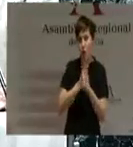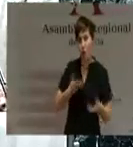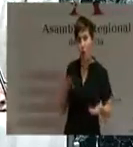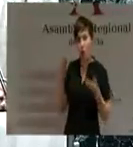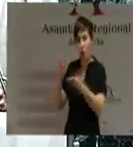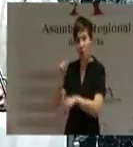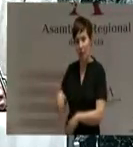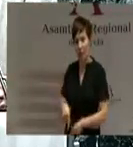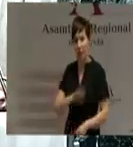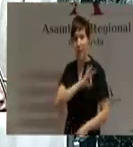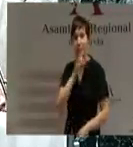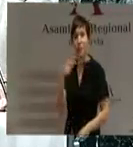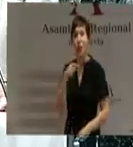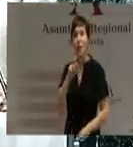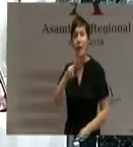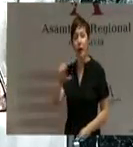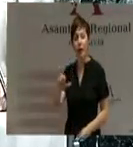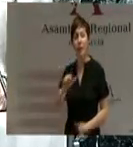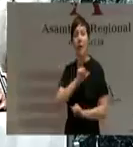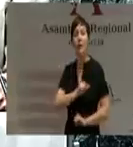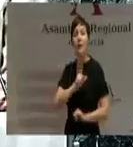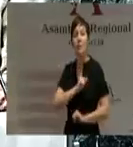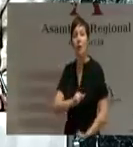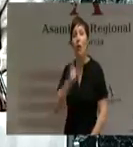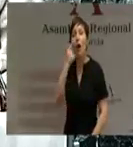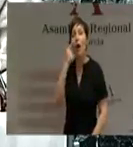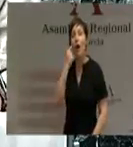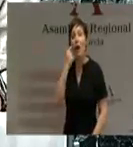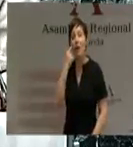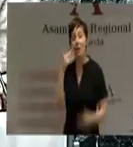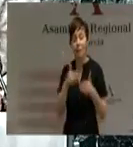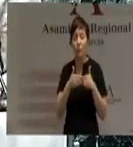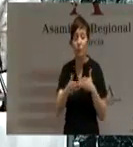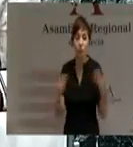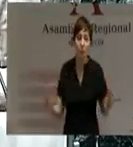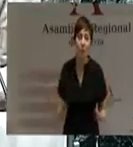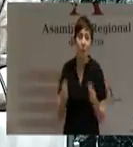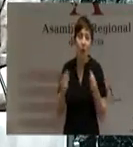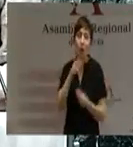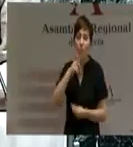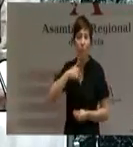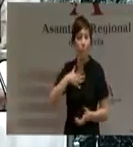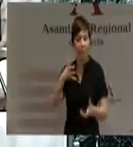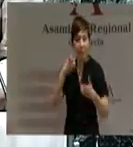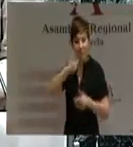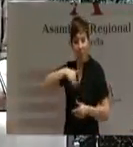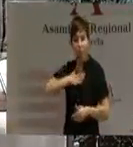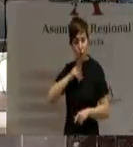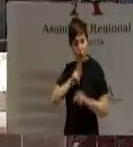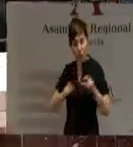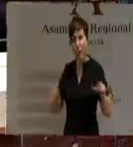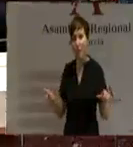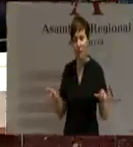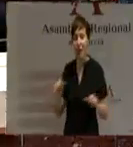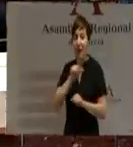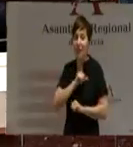Señor Garre, yo espero que le vaya bien por la cuenta que nos trae a los ciudadanos de la región de Murcia. Y yo espero que sea capaz de hacer